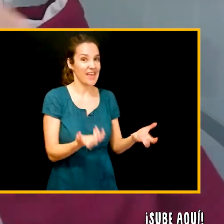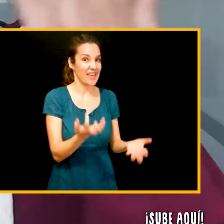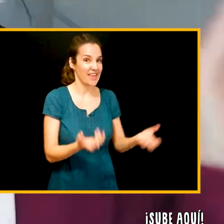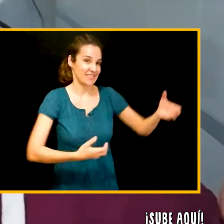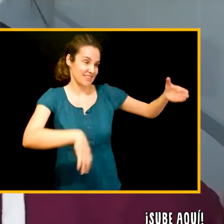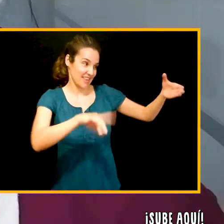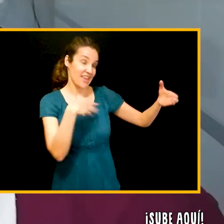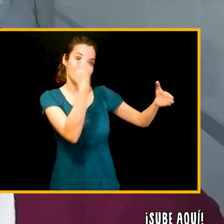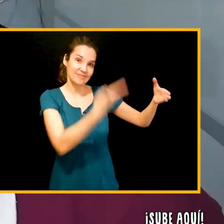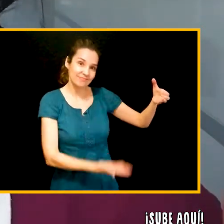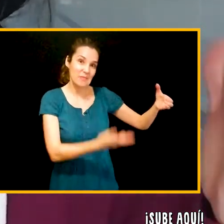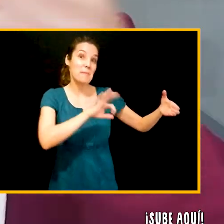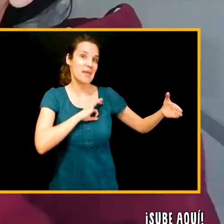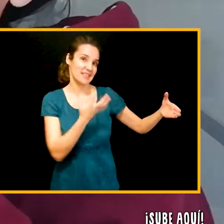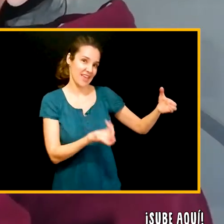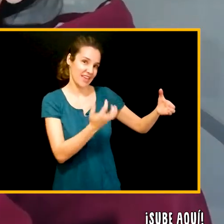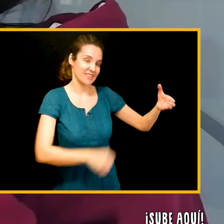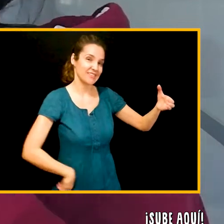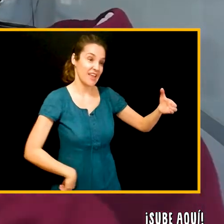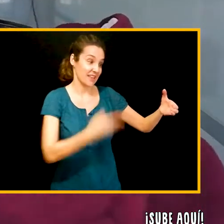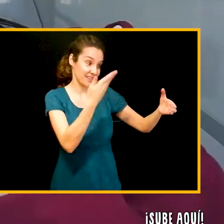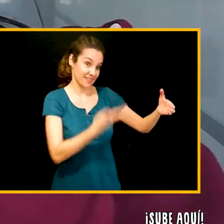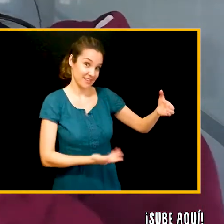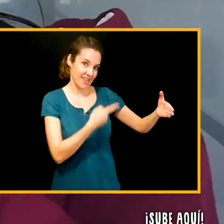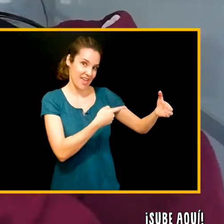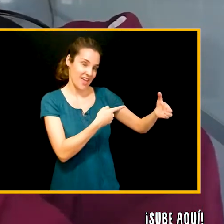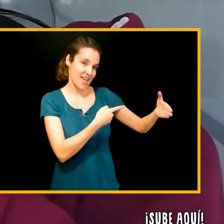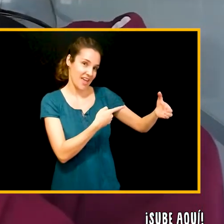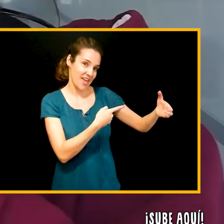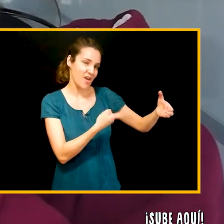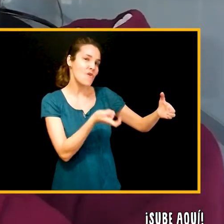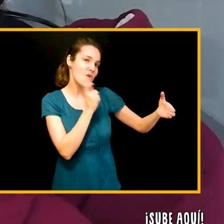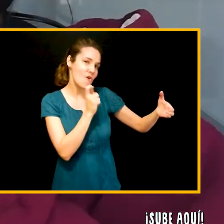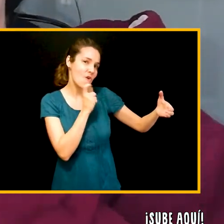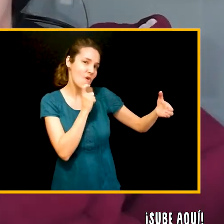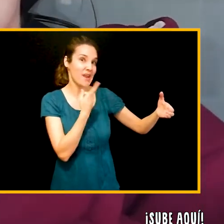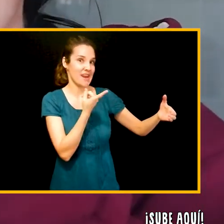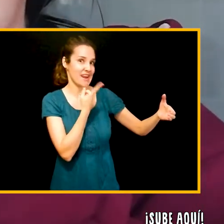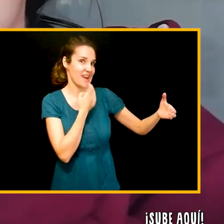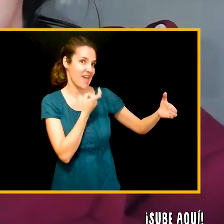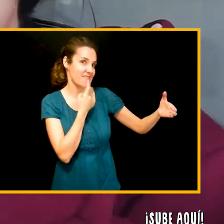¡This Mr. Kitchen! This is red,